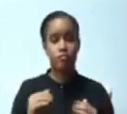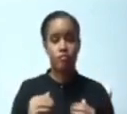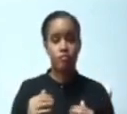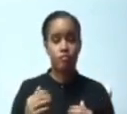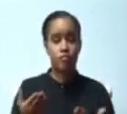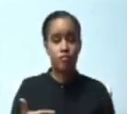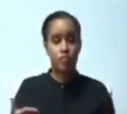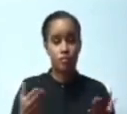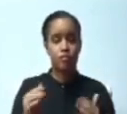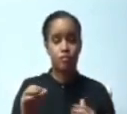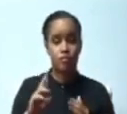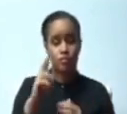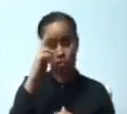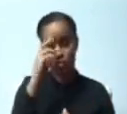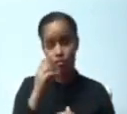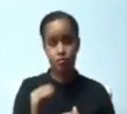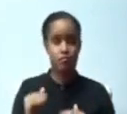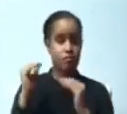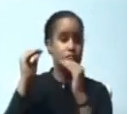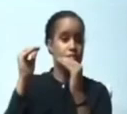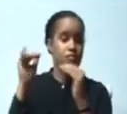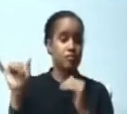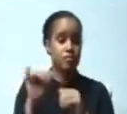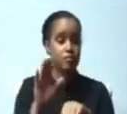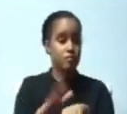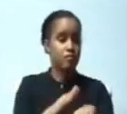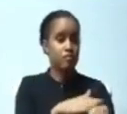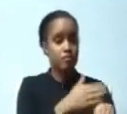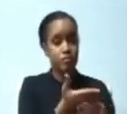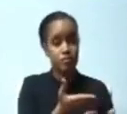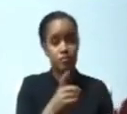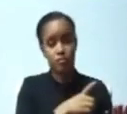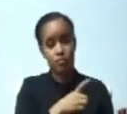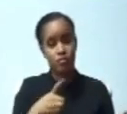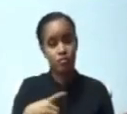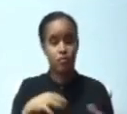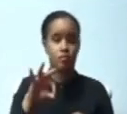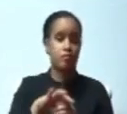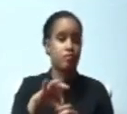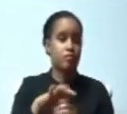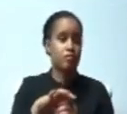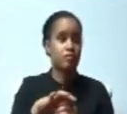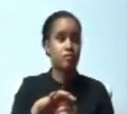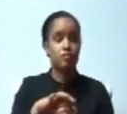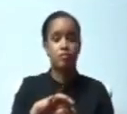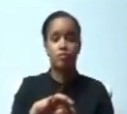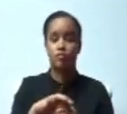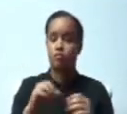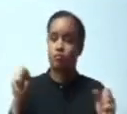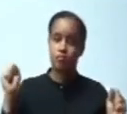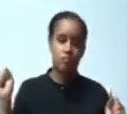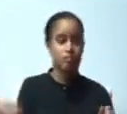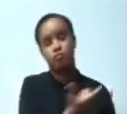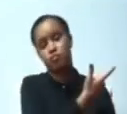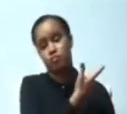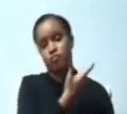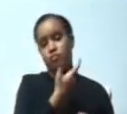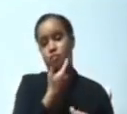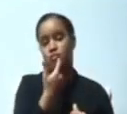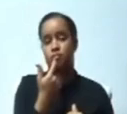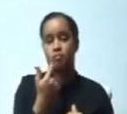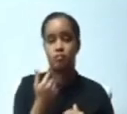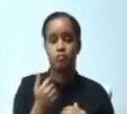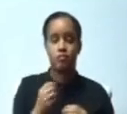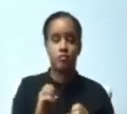patria, y llamo a los diputados y a las diputadas a que votemos masivamente con las dos manos por